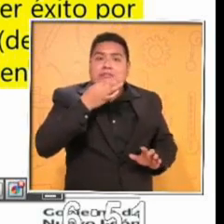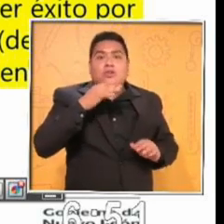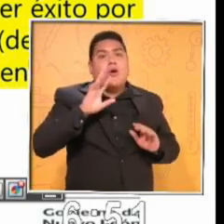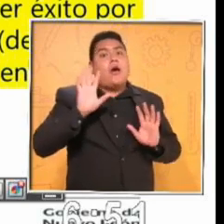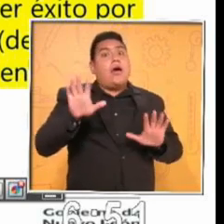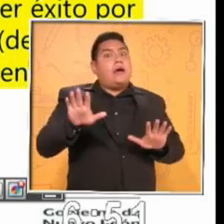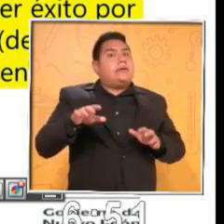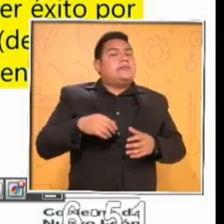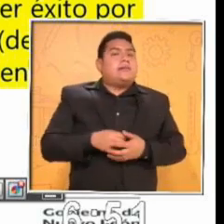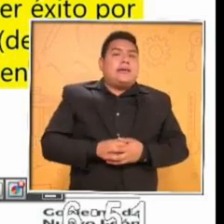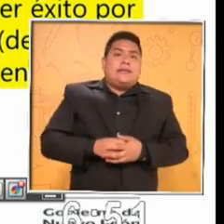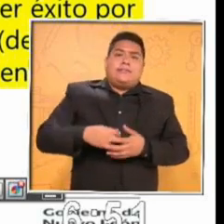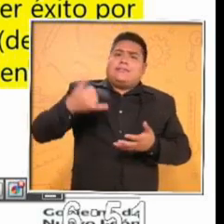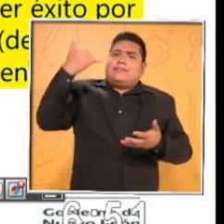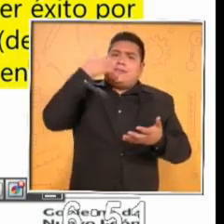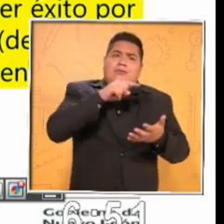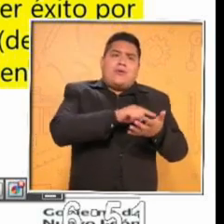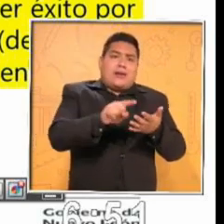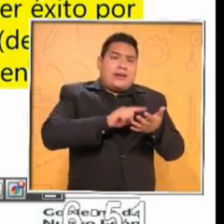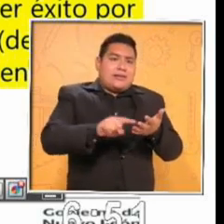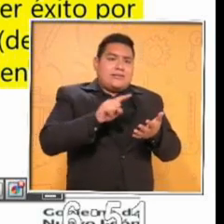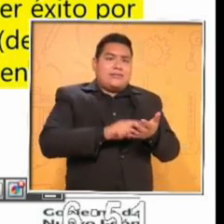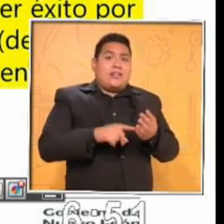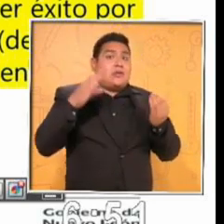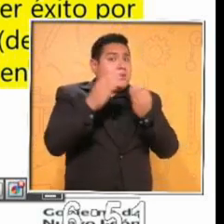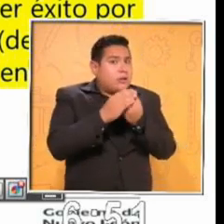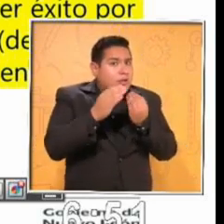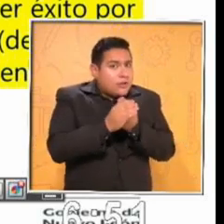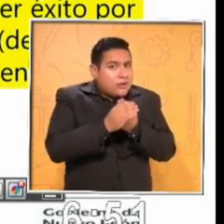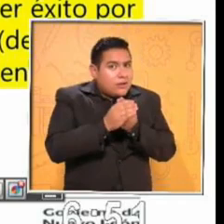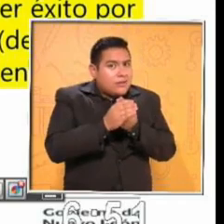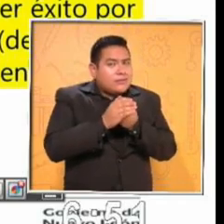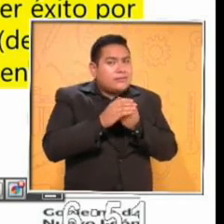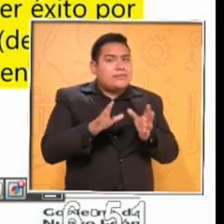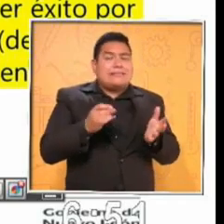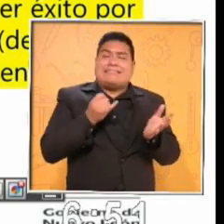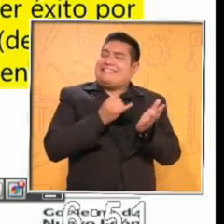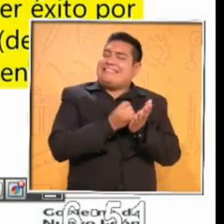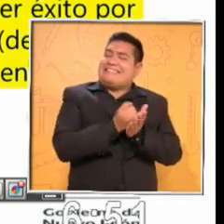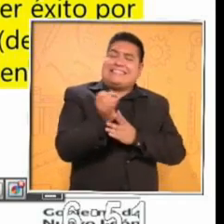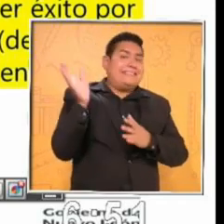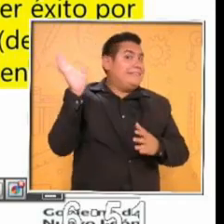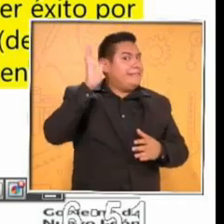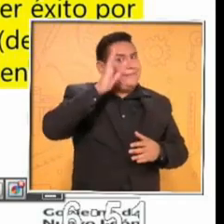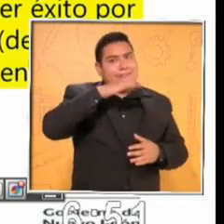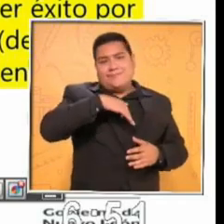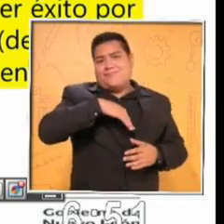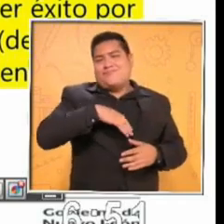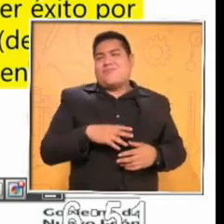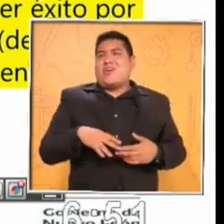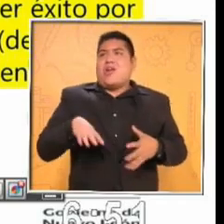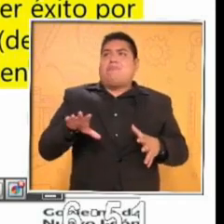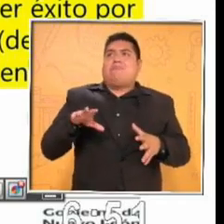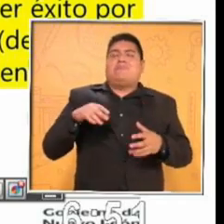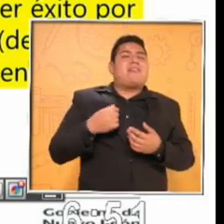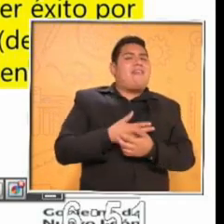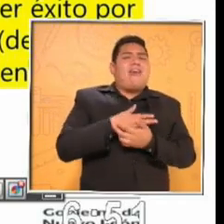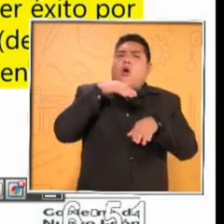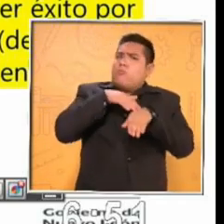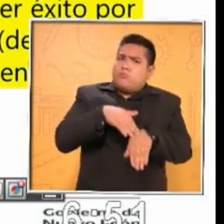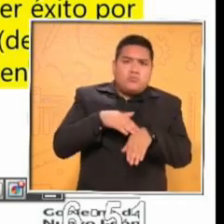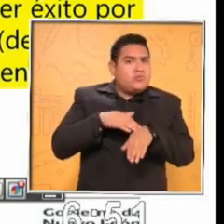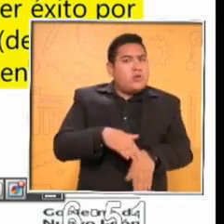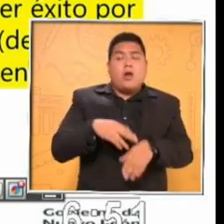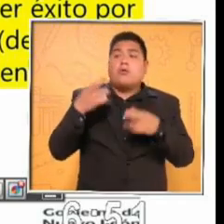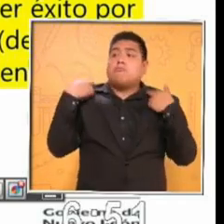exageración. Celulares dentro del salón de clases, decisión terrible. Nadie le haría caso a los maestros por estar